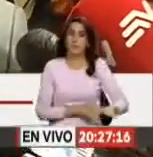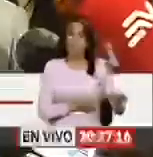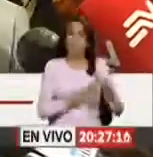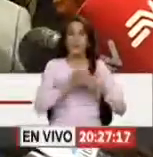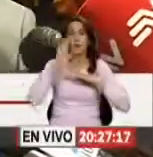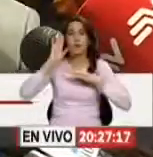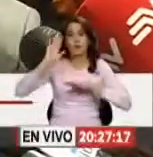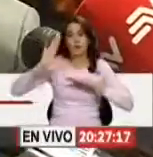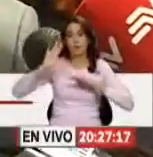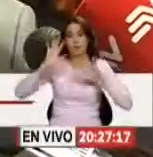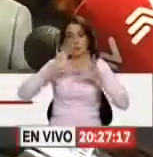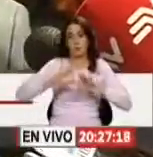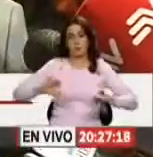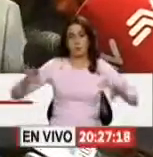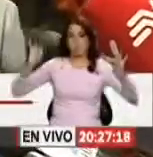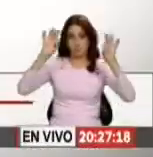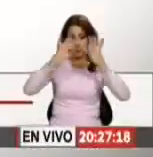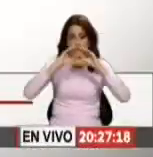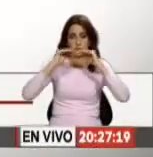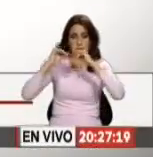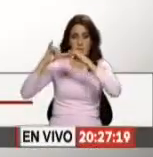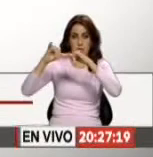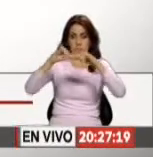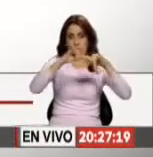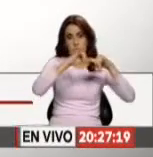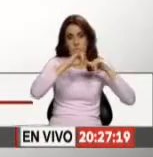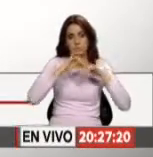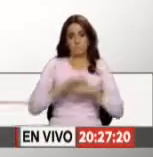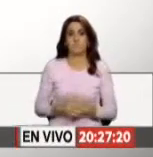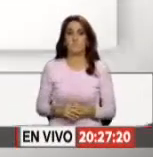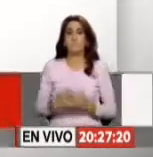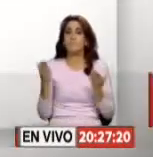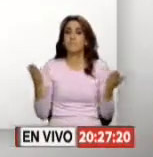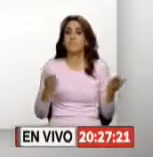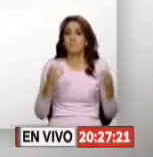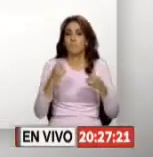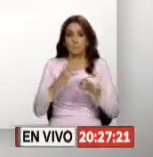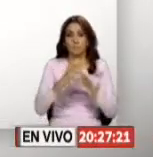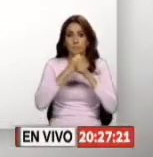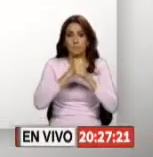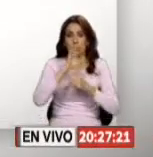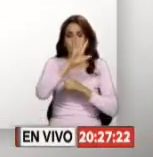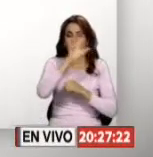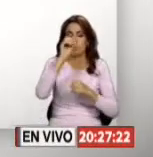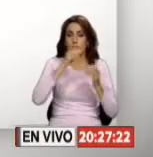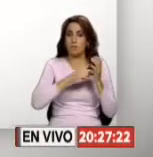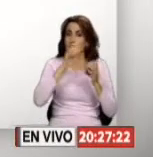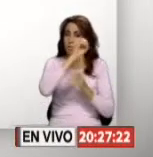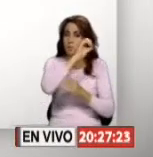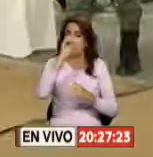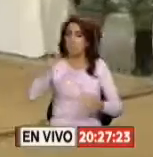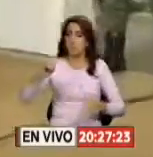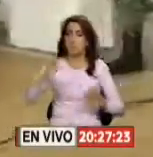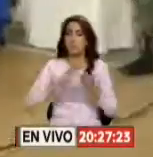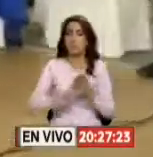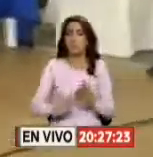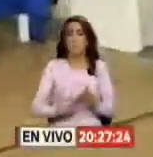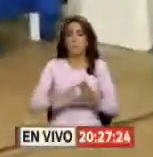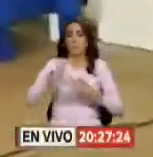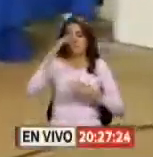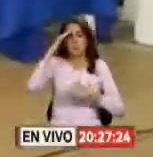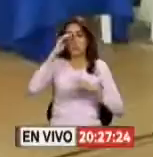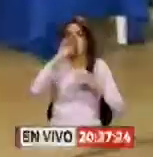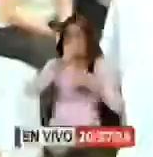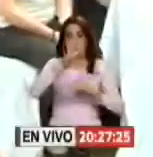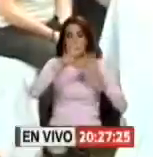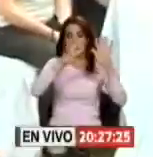compromiso fundamentalmente democrático. En el operativo de seguridad participarán 50.000 policías, 48.000 militares, antes, durante y